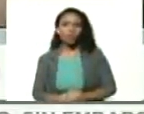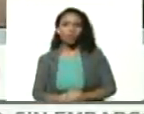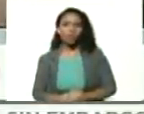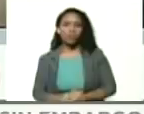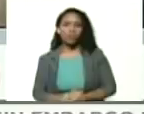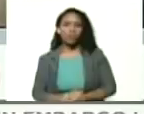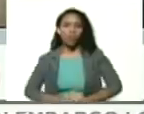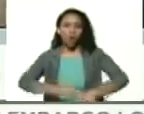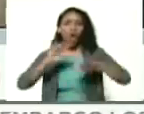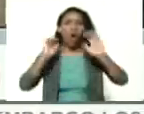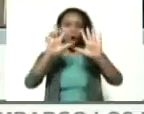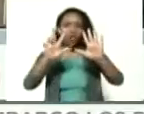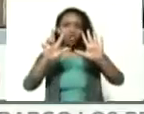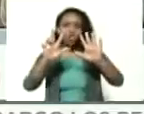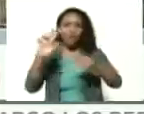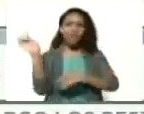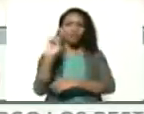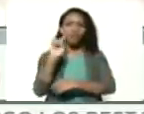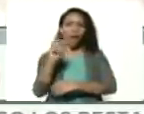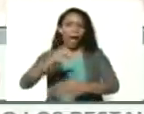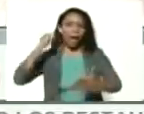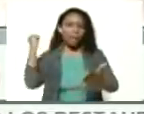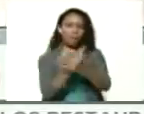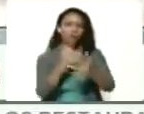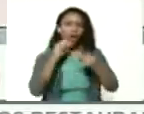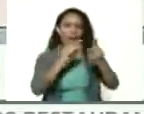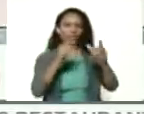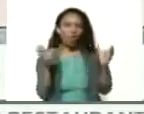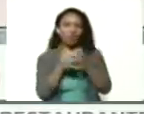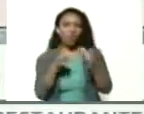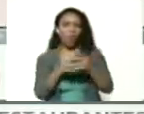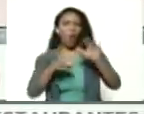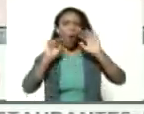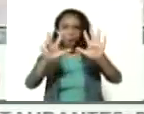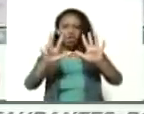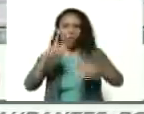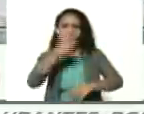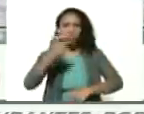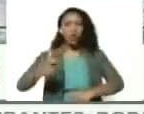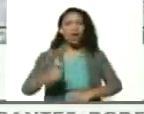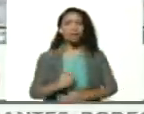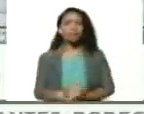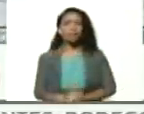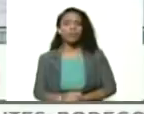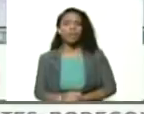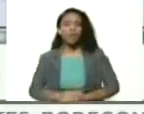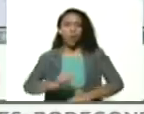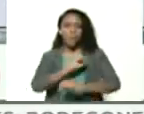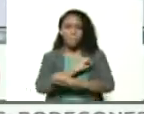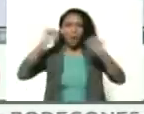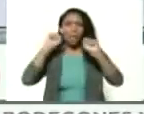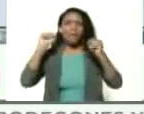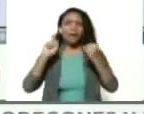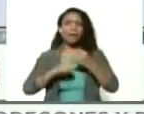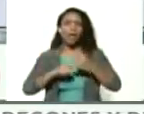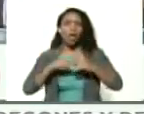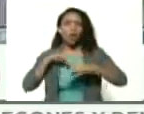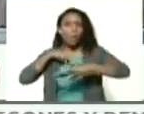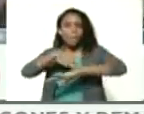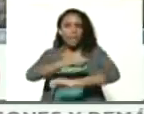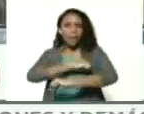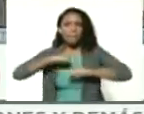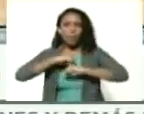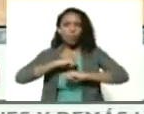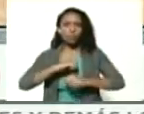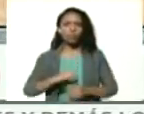8 soldados venezolanos asesinados por estos asesinos. 8. Con bombas, con minas